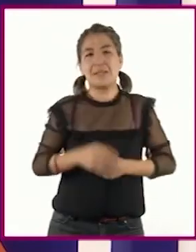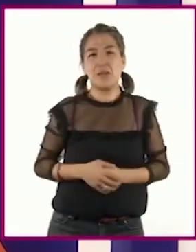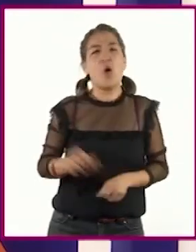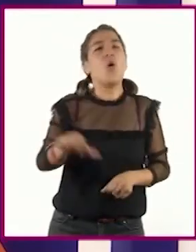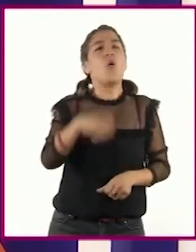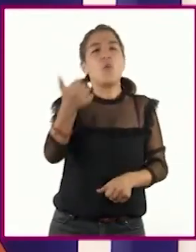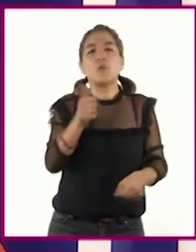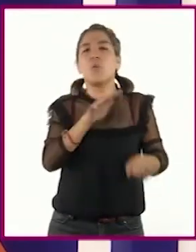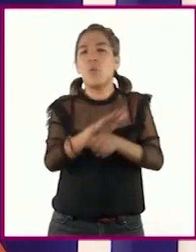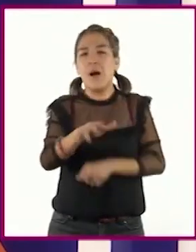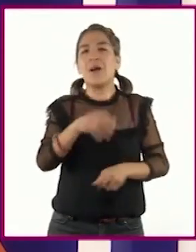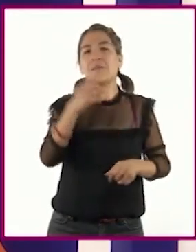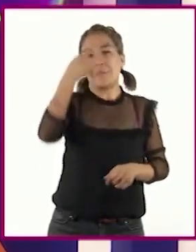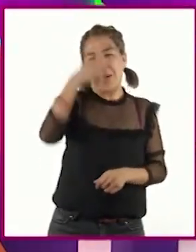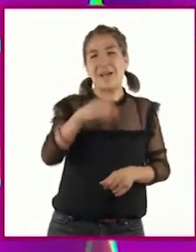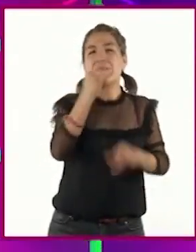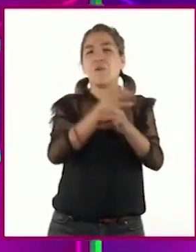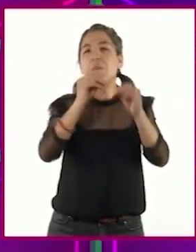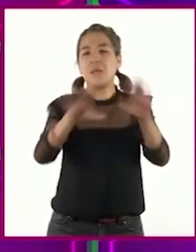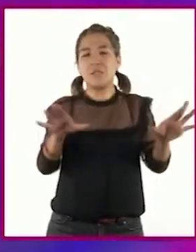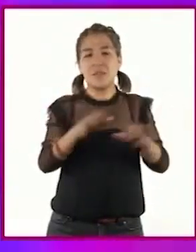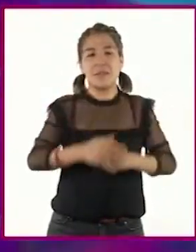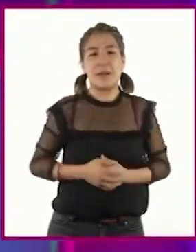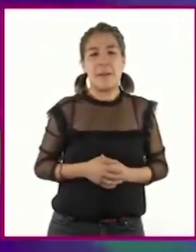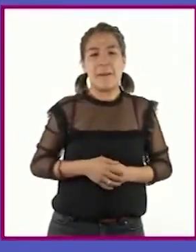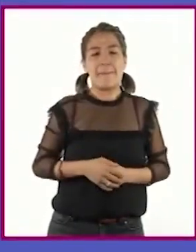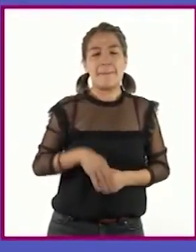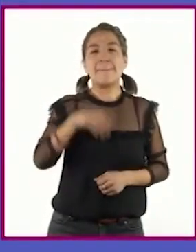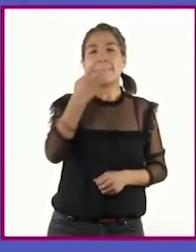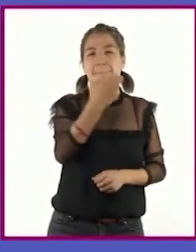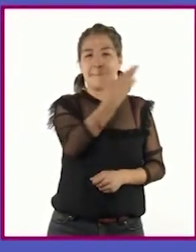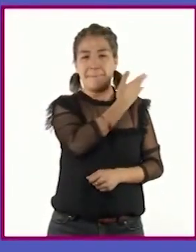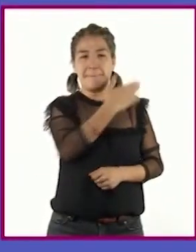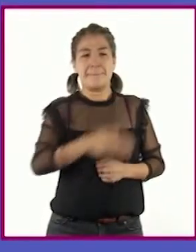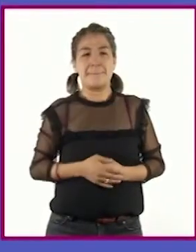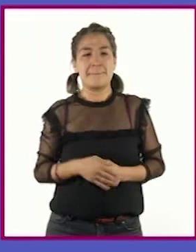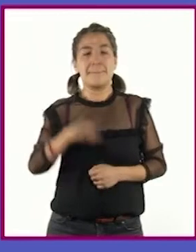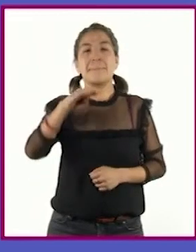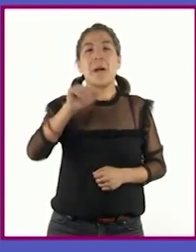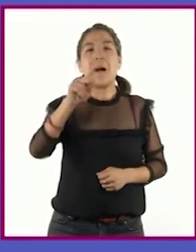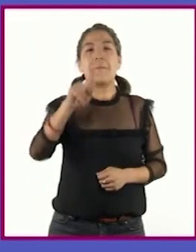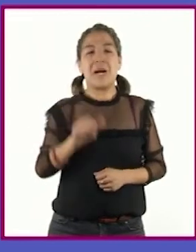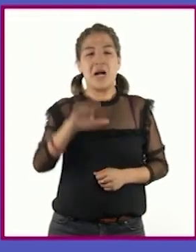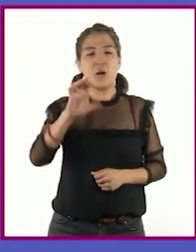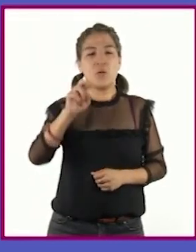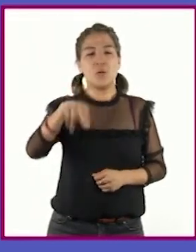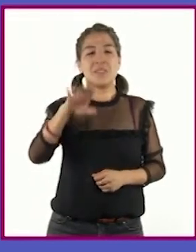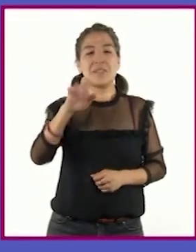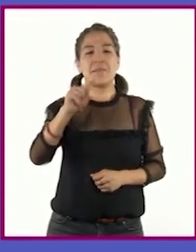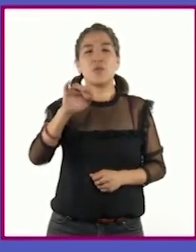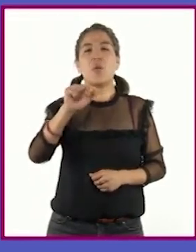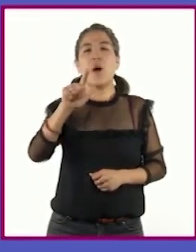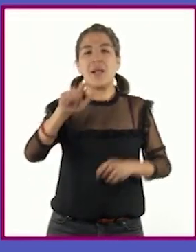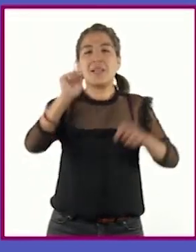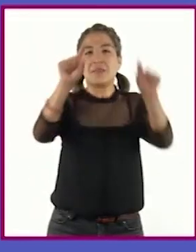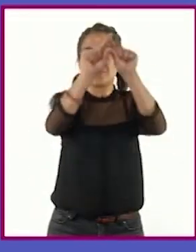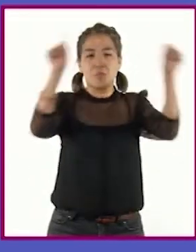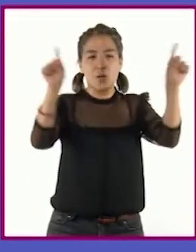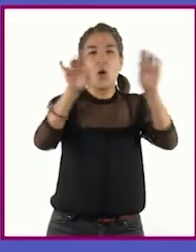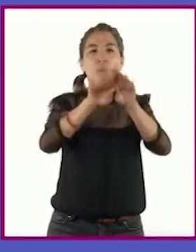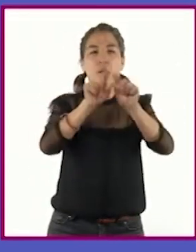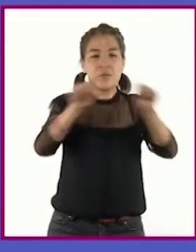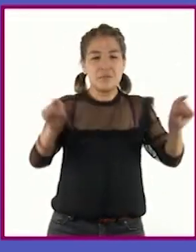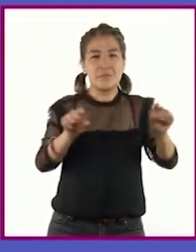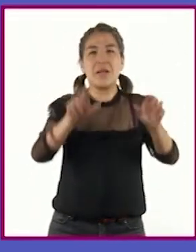organizador de información nos puede servir? El mapa conceptual. En este se eligen conceptos clave que